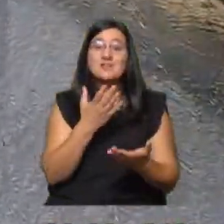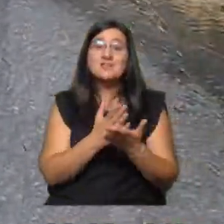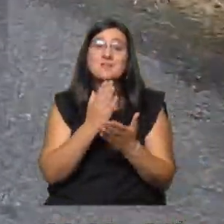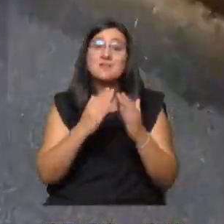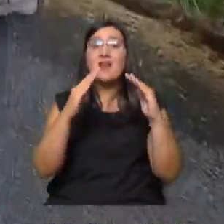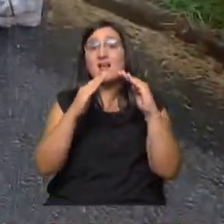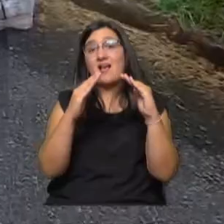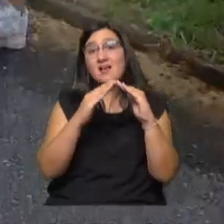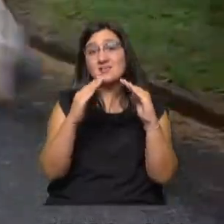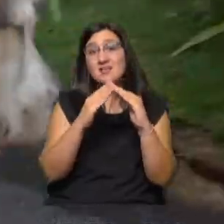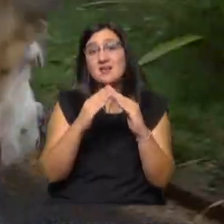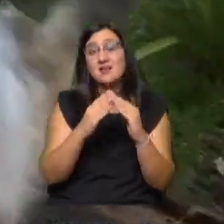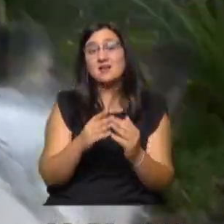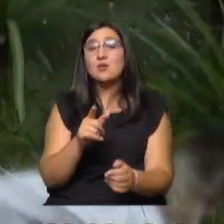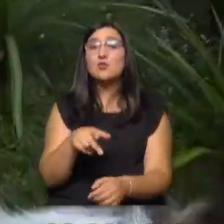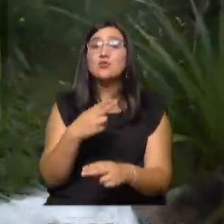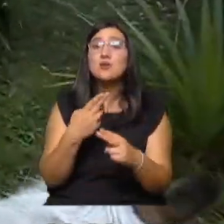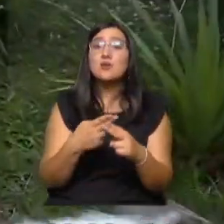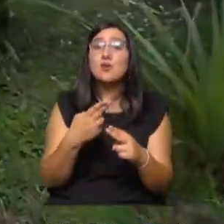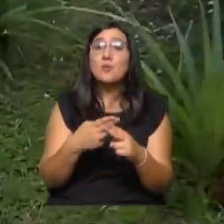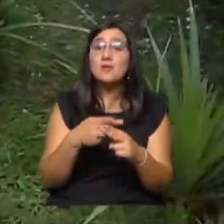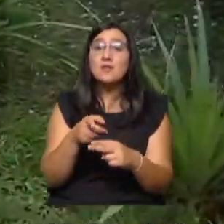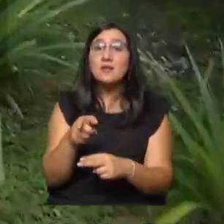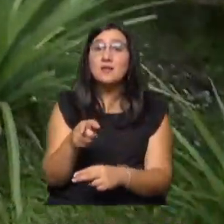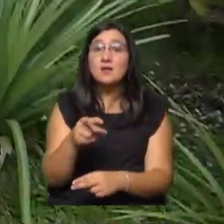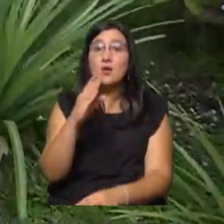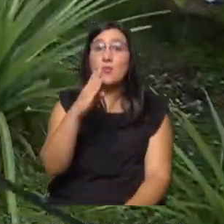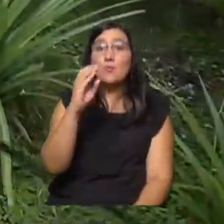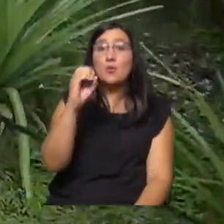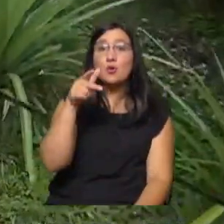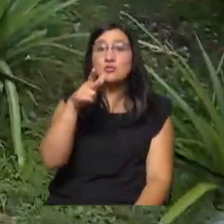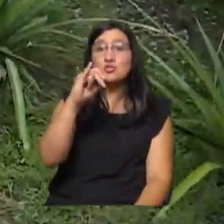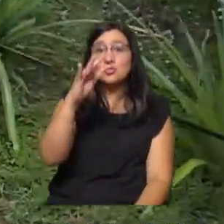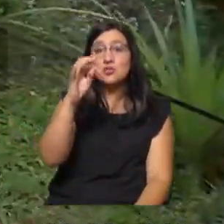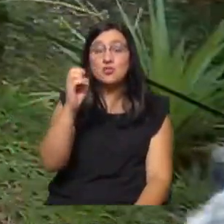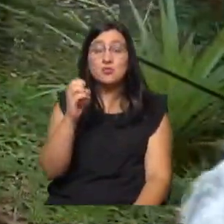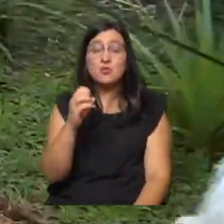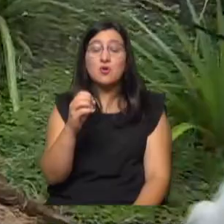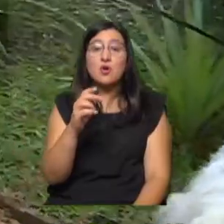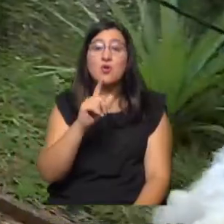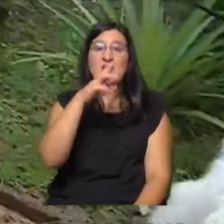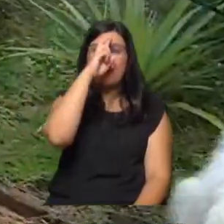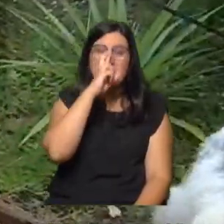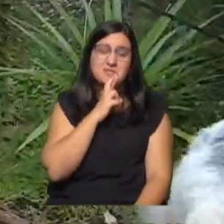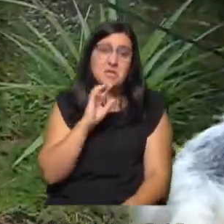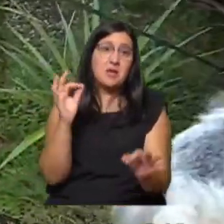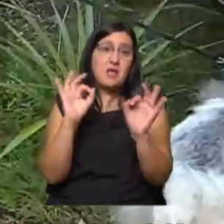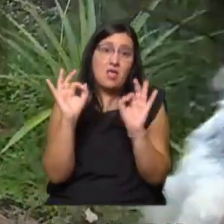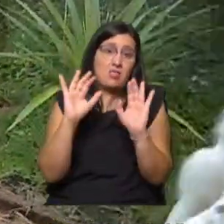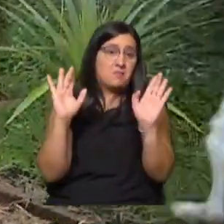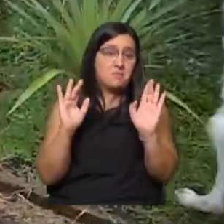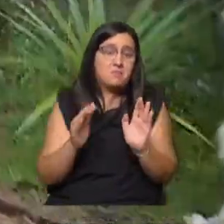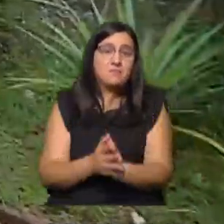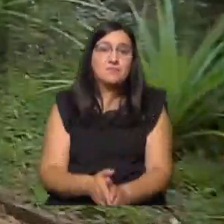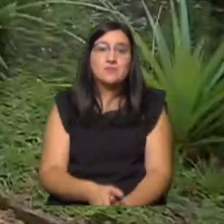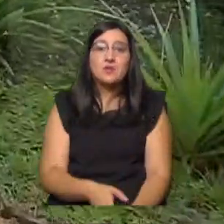le viene bien. ¿Cómo se llama el perro, vecina? ¿Qué raza es? Pochito, y no sabemos, es cruza, es rescatado, así que no sabemos bien. Bueno. Si